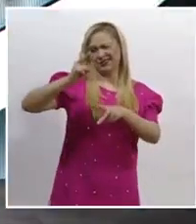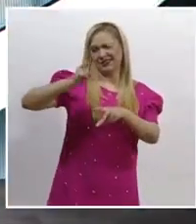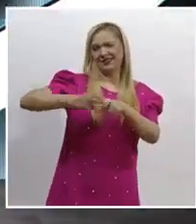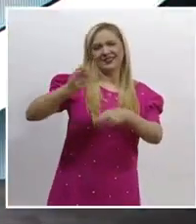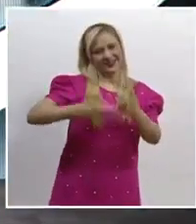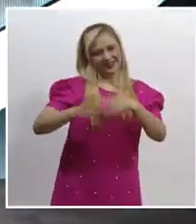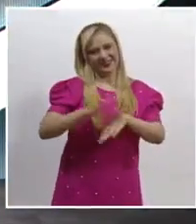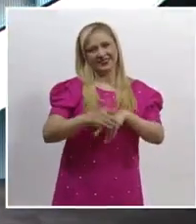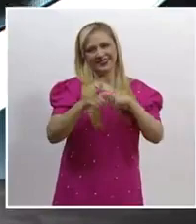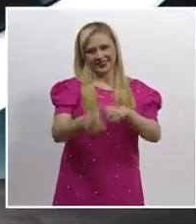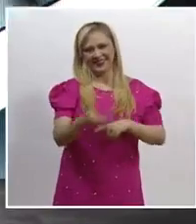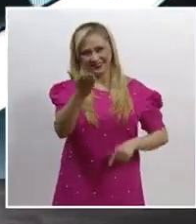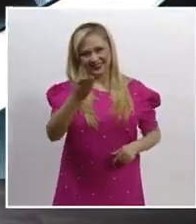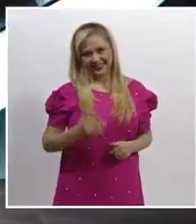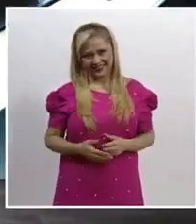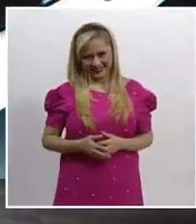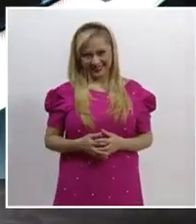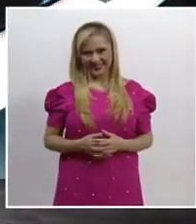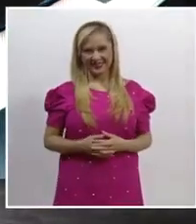y continuamos con más.